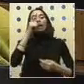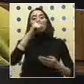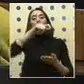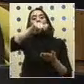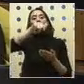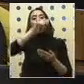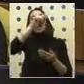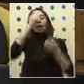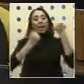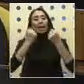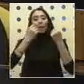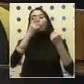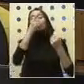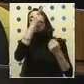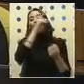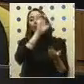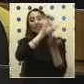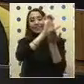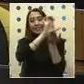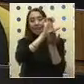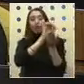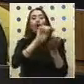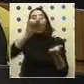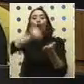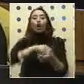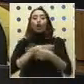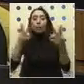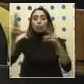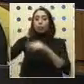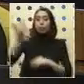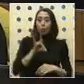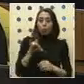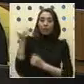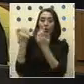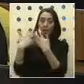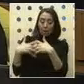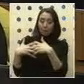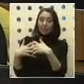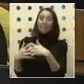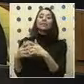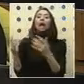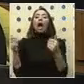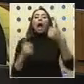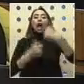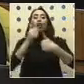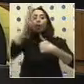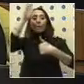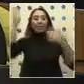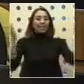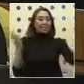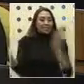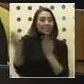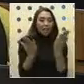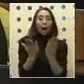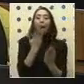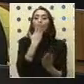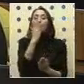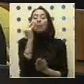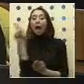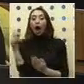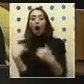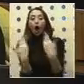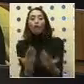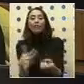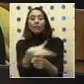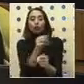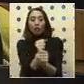la empresa que plantea mejores condiciones laborales para los trabajadores. Además, que cumpla con el pago de todas las remuneraciones